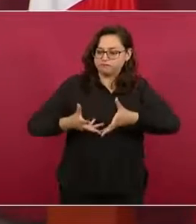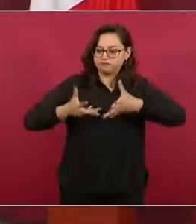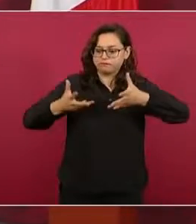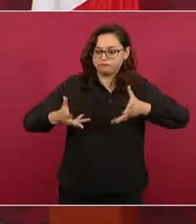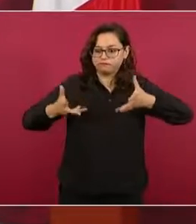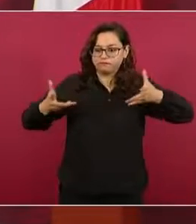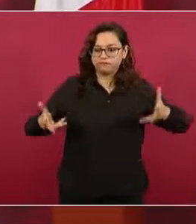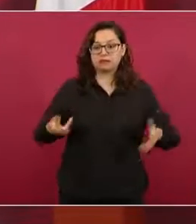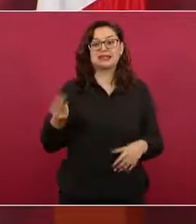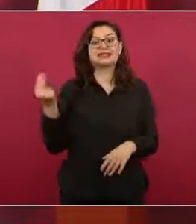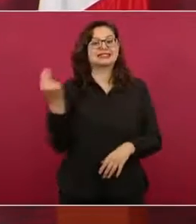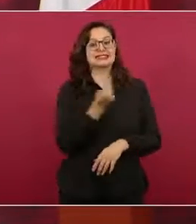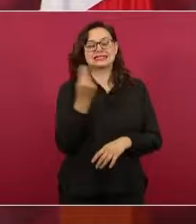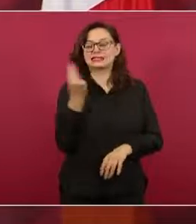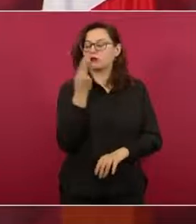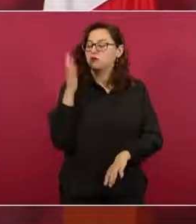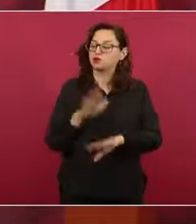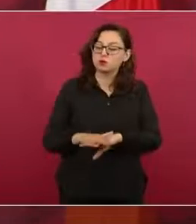el país para